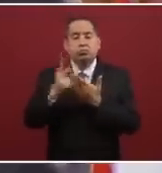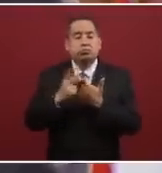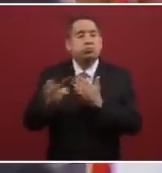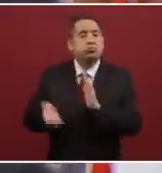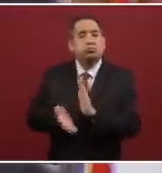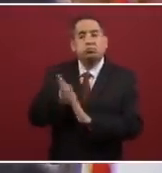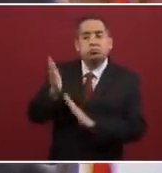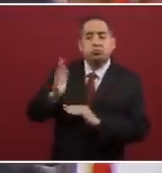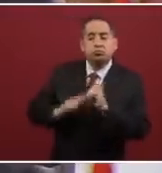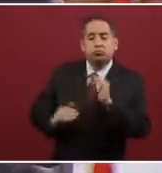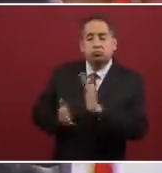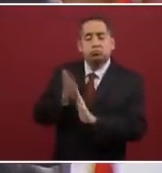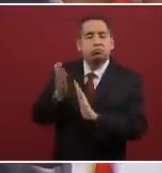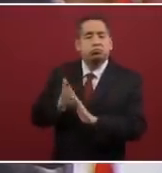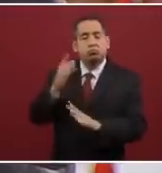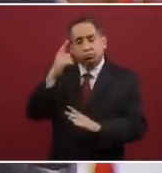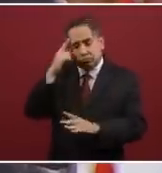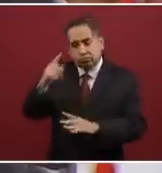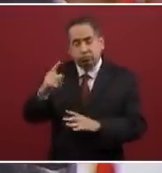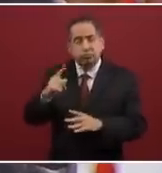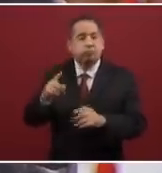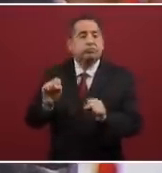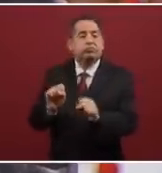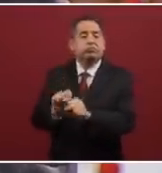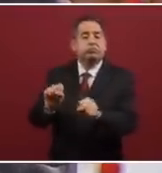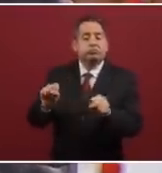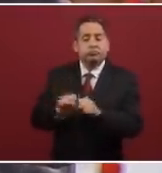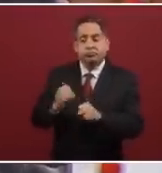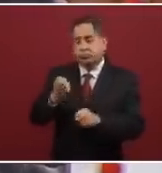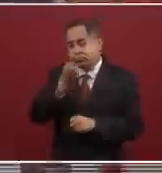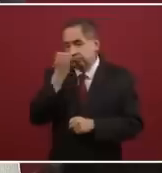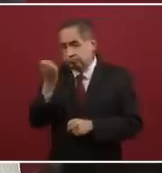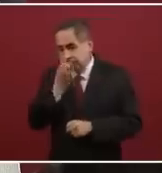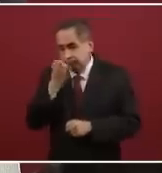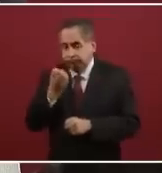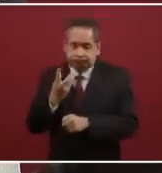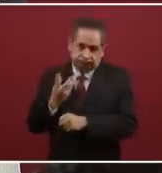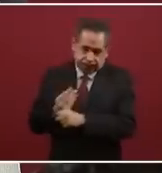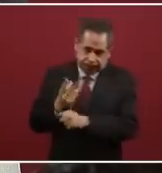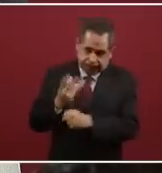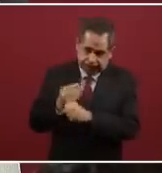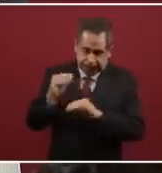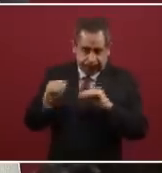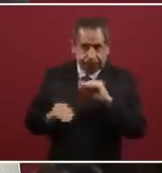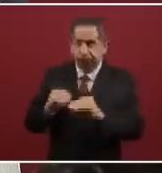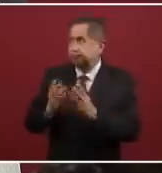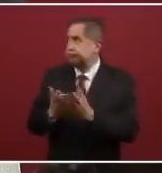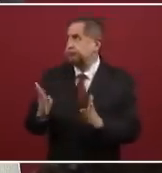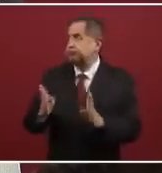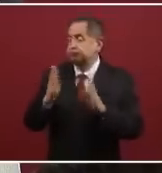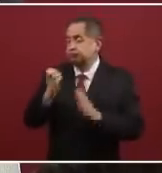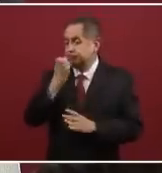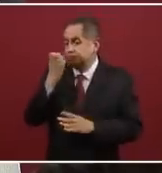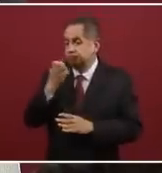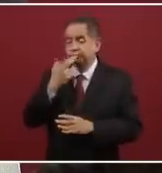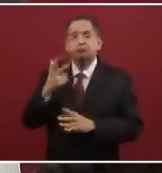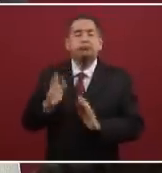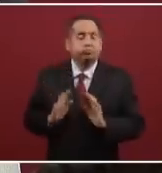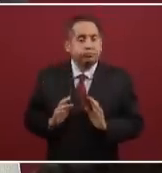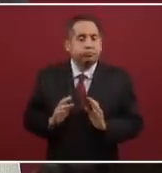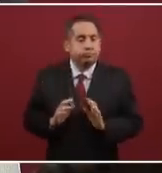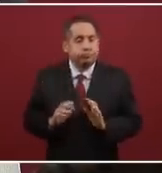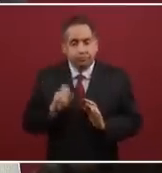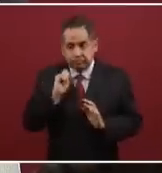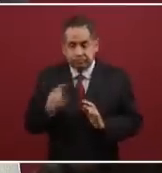construcción, mejoramiento de aulas, conservación de escuelas, donde ya no va a